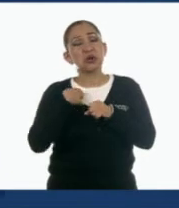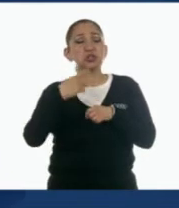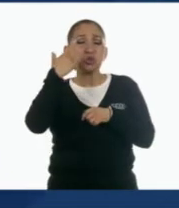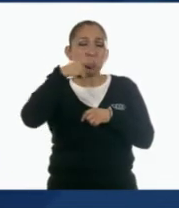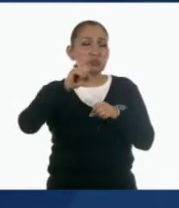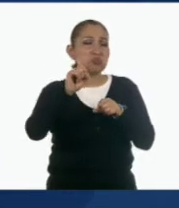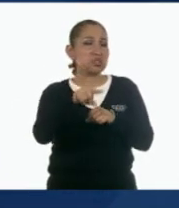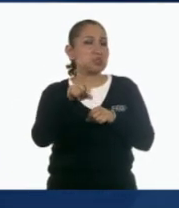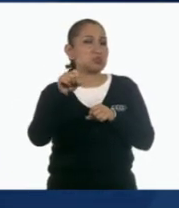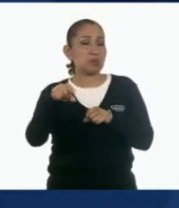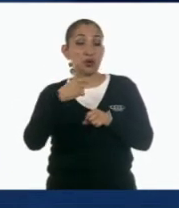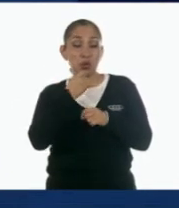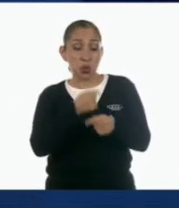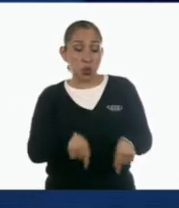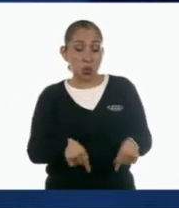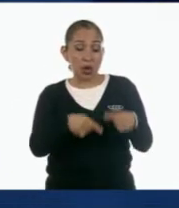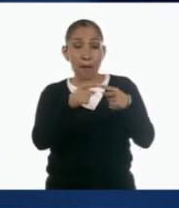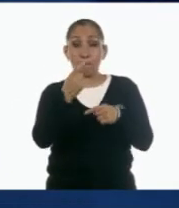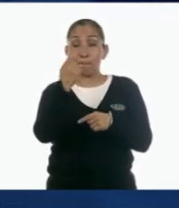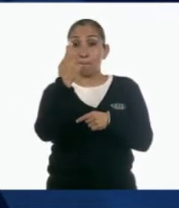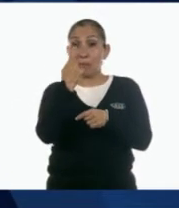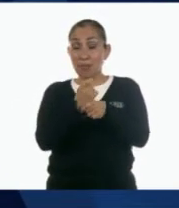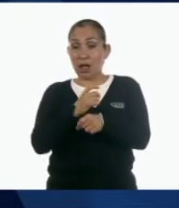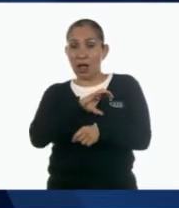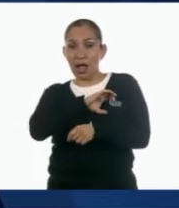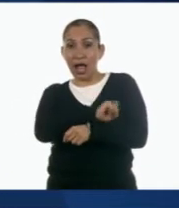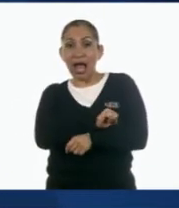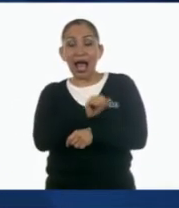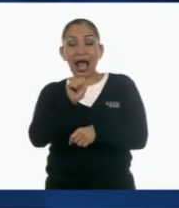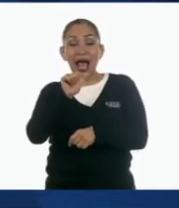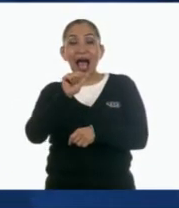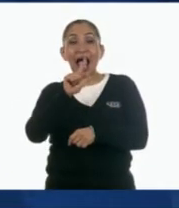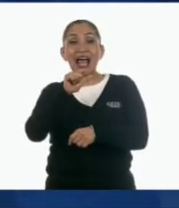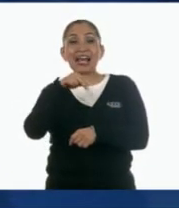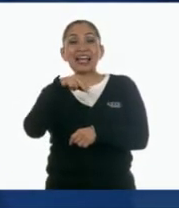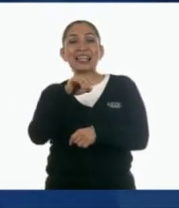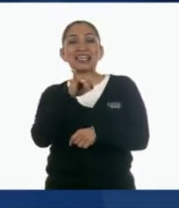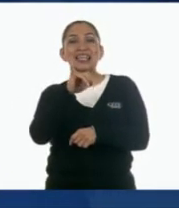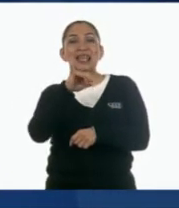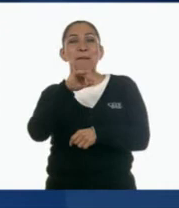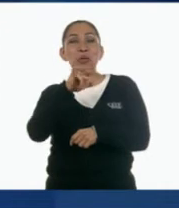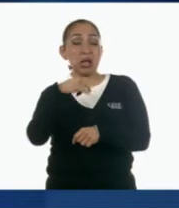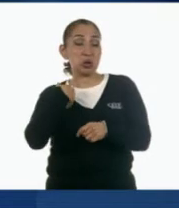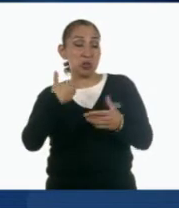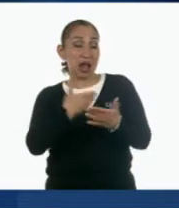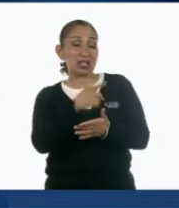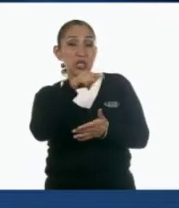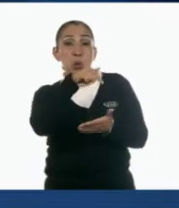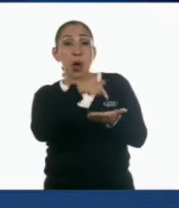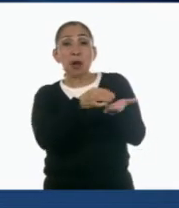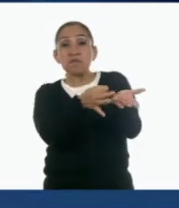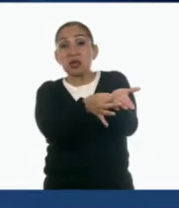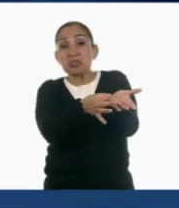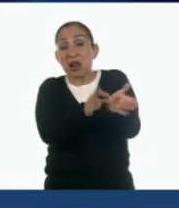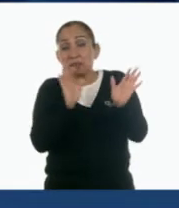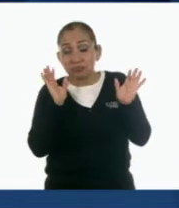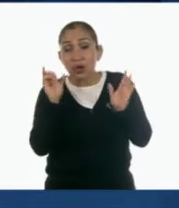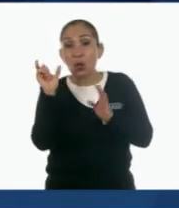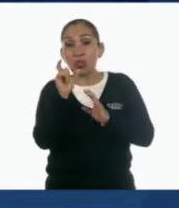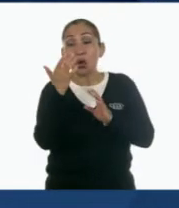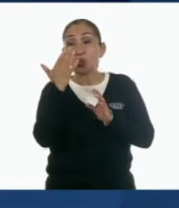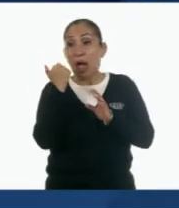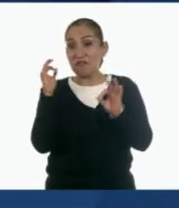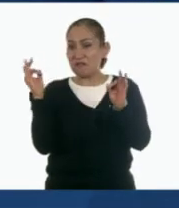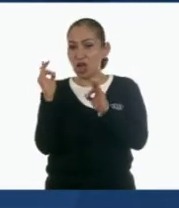infancia. Mi primera afición fue la alquimia, tal vez por haber nacido en un pueblo de metales. Cuando no hacía